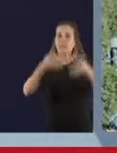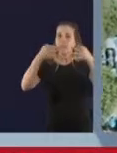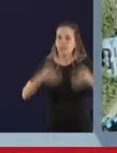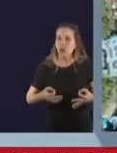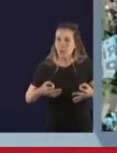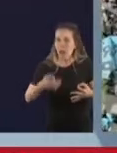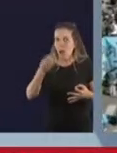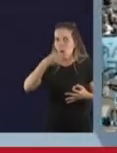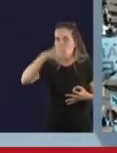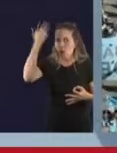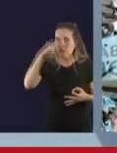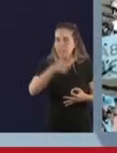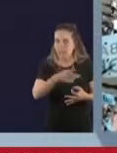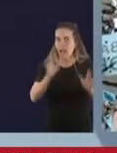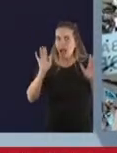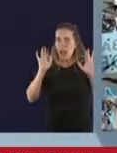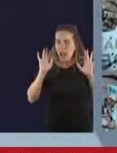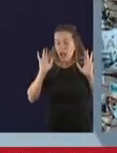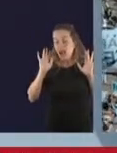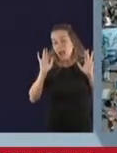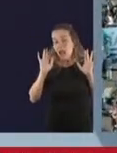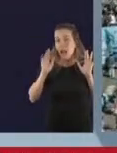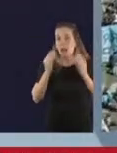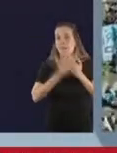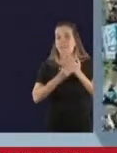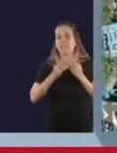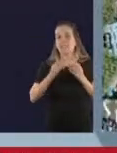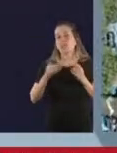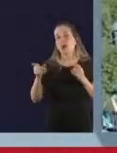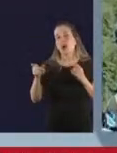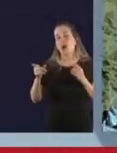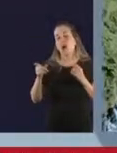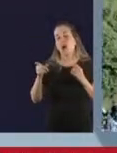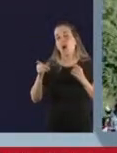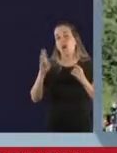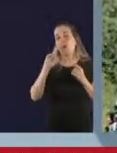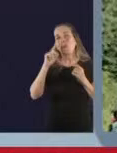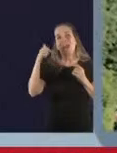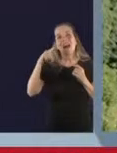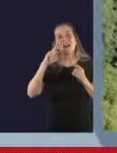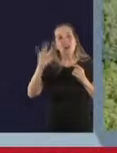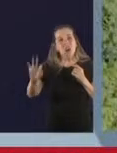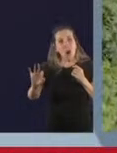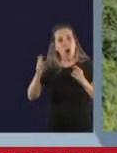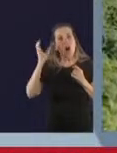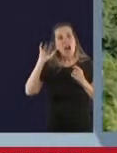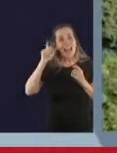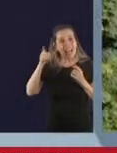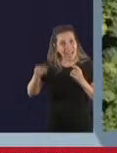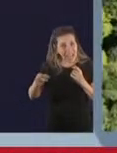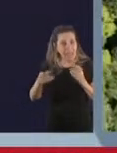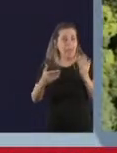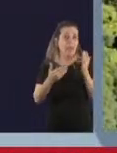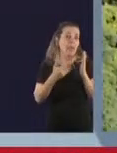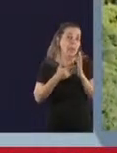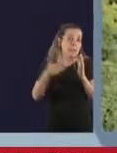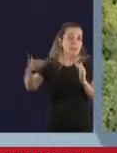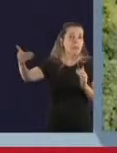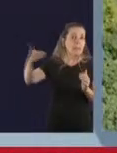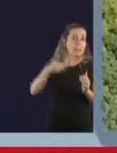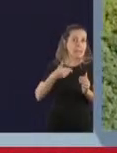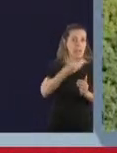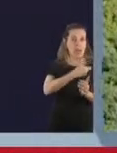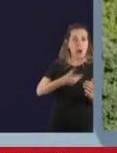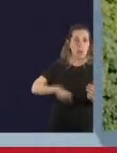eh en virtud de lo que dijo Carlos bianco en radio La Red entiendo sobre la solicitud o la supuesta solicitud del gobierno